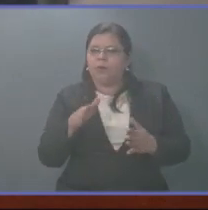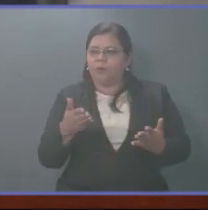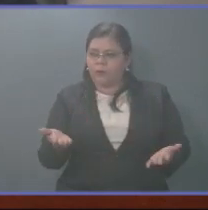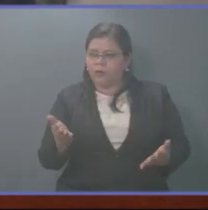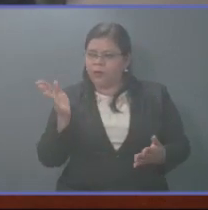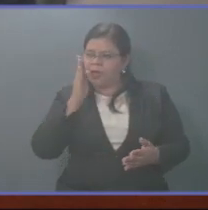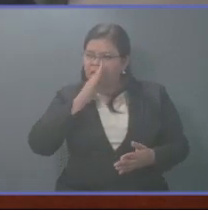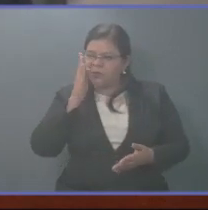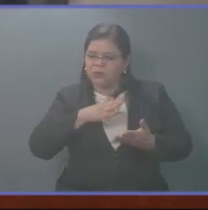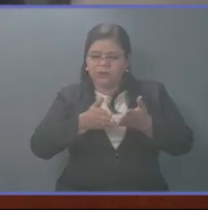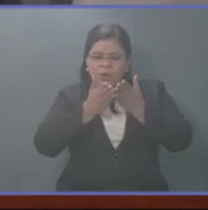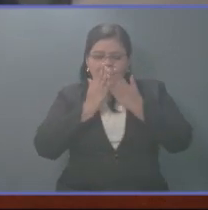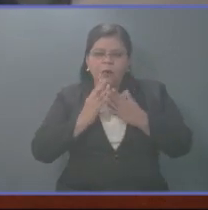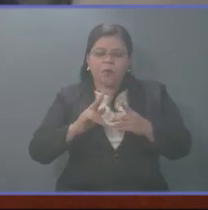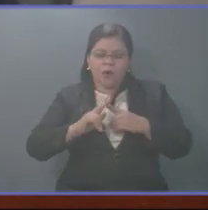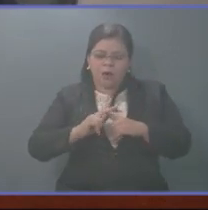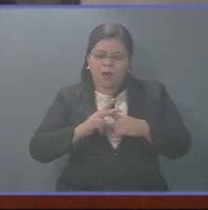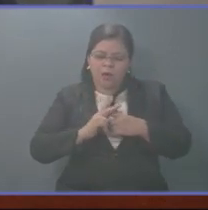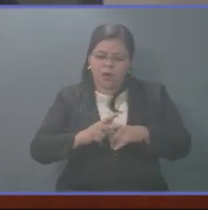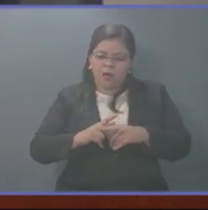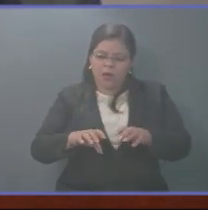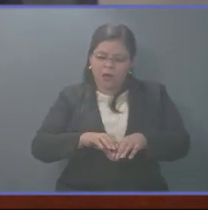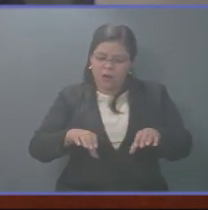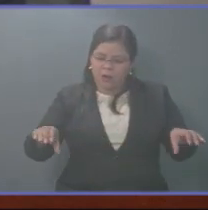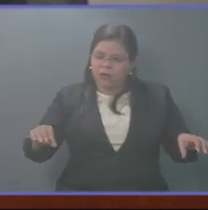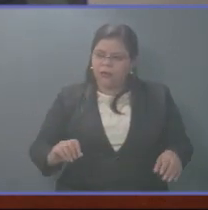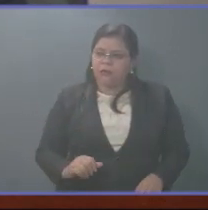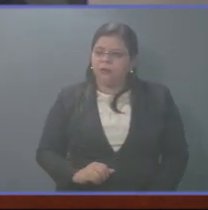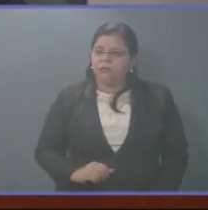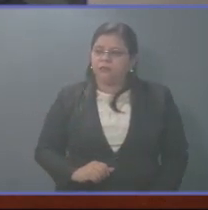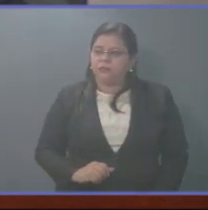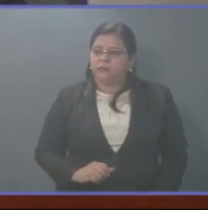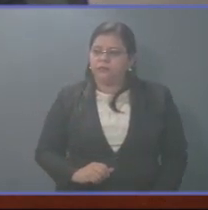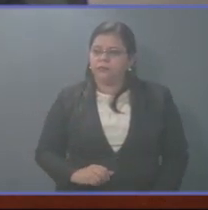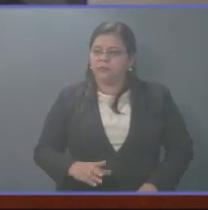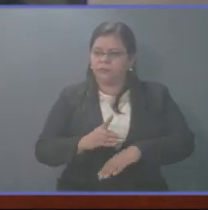sucia cuando se reparan las cañerías. Diputada Elizabeth.